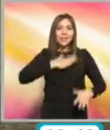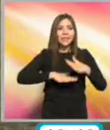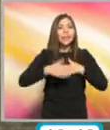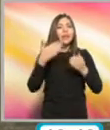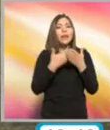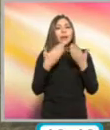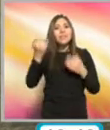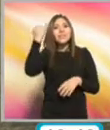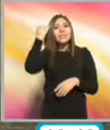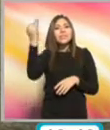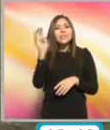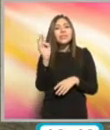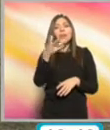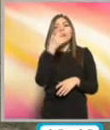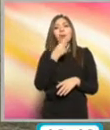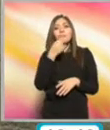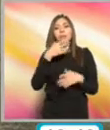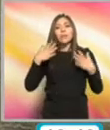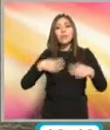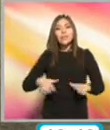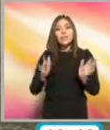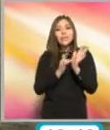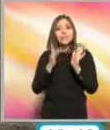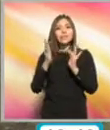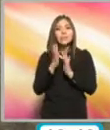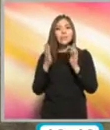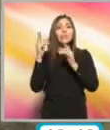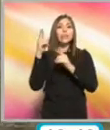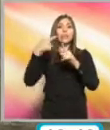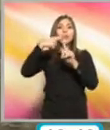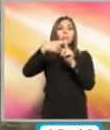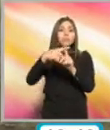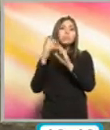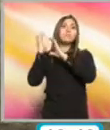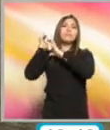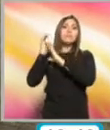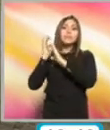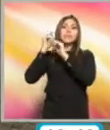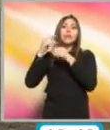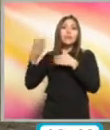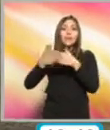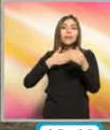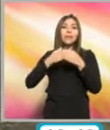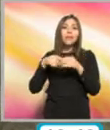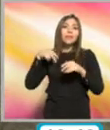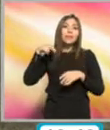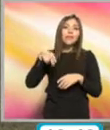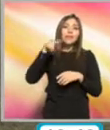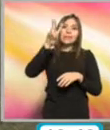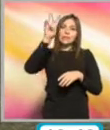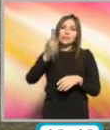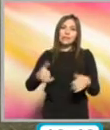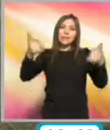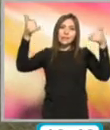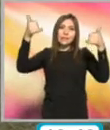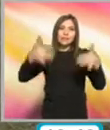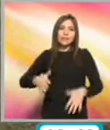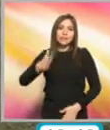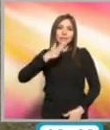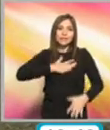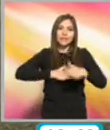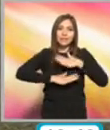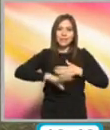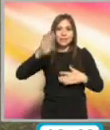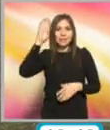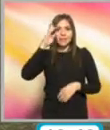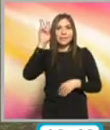que representa a Jesucristo con la cruz. Está pesado desde allá, Jardín Cuitláhuac hasta acá, sí que se